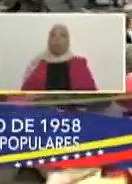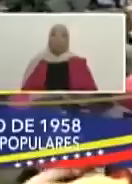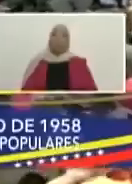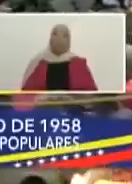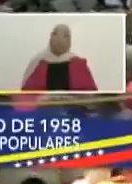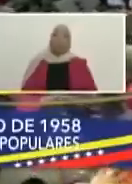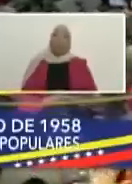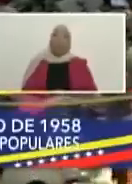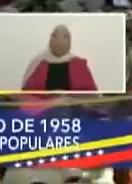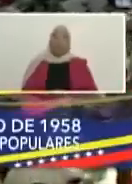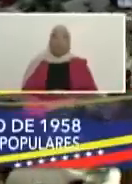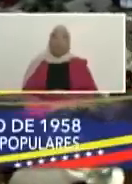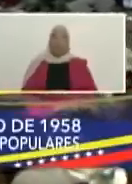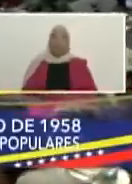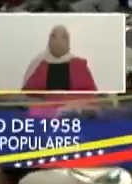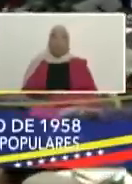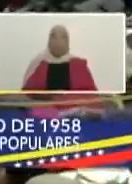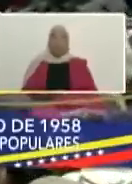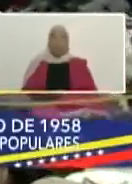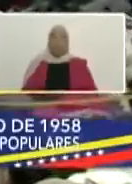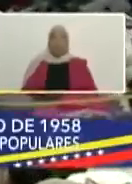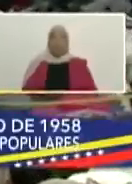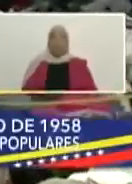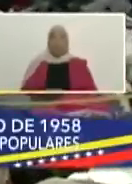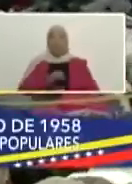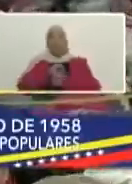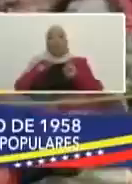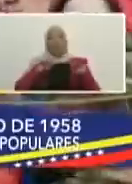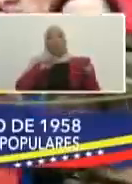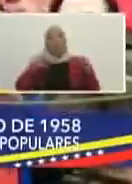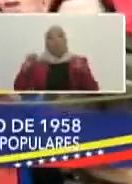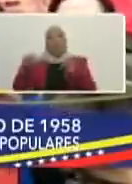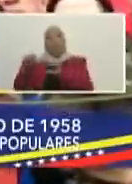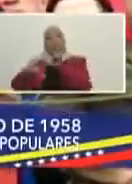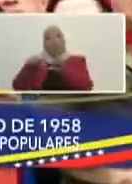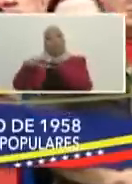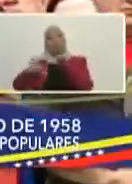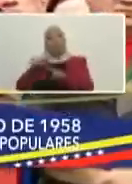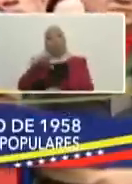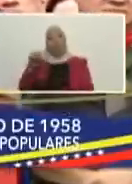hasta que se avizoró el final de ese siglo XX.